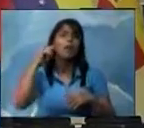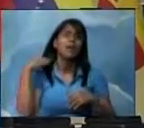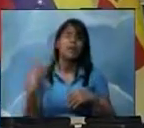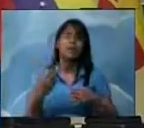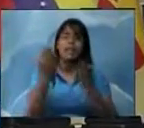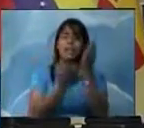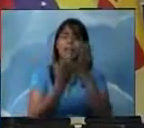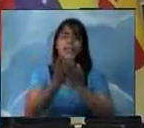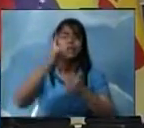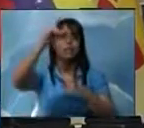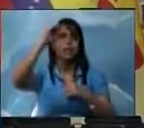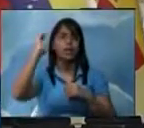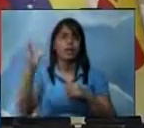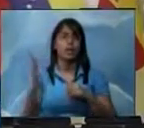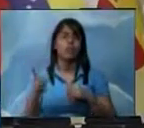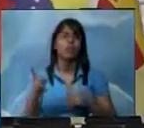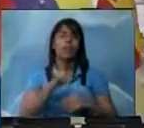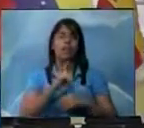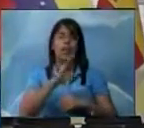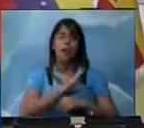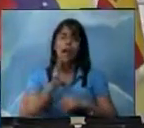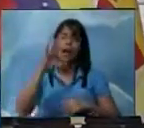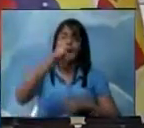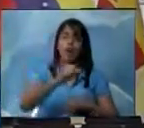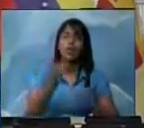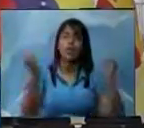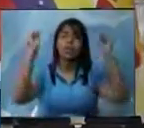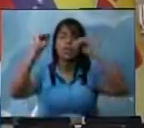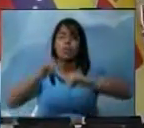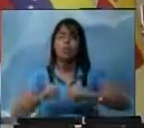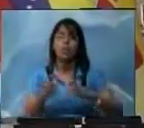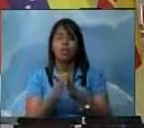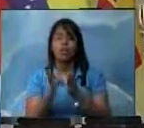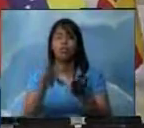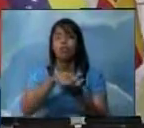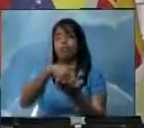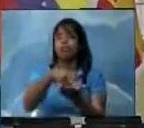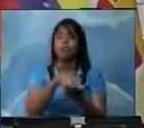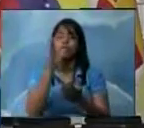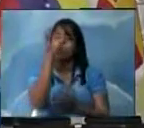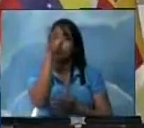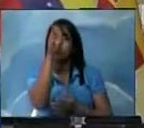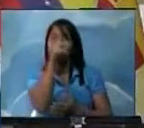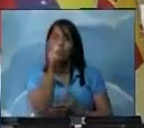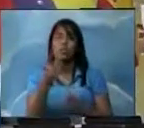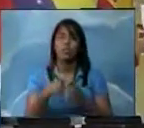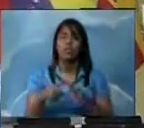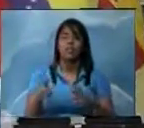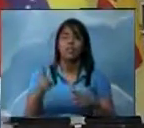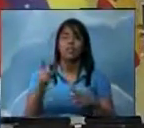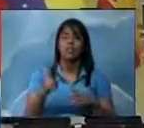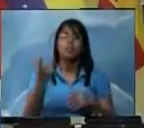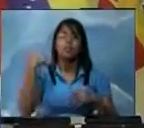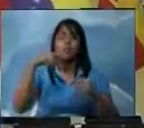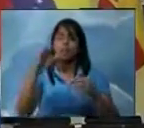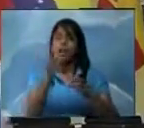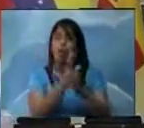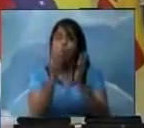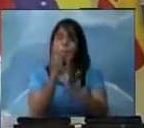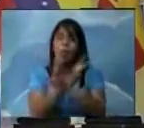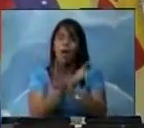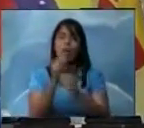le sirven a Dios? Aleluya. Y agarrarlos y ponerlos de parapeto, ponerlos de guardaespaldas, ponerlos